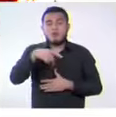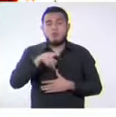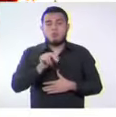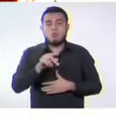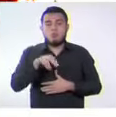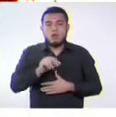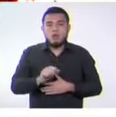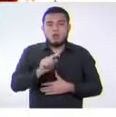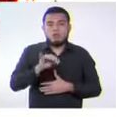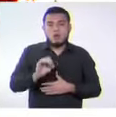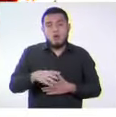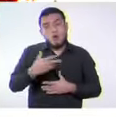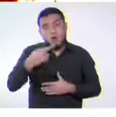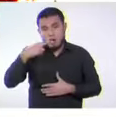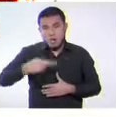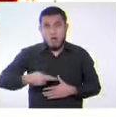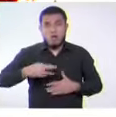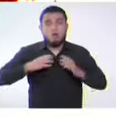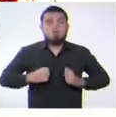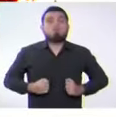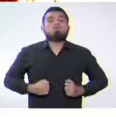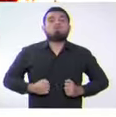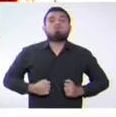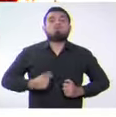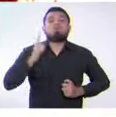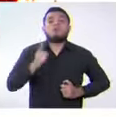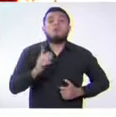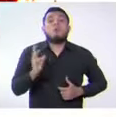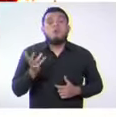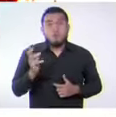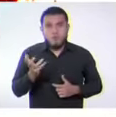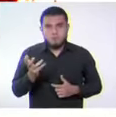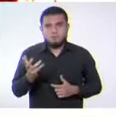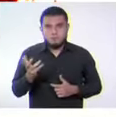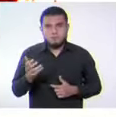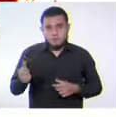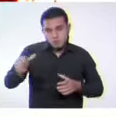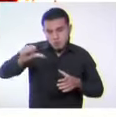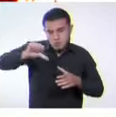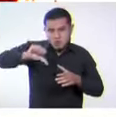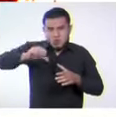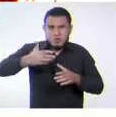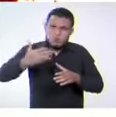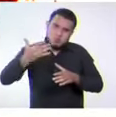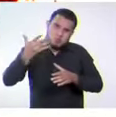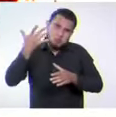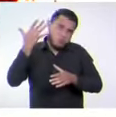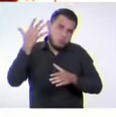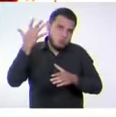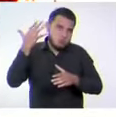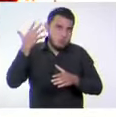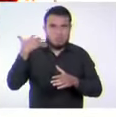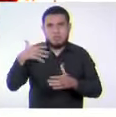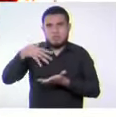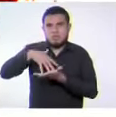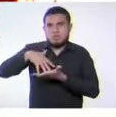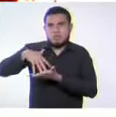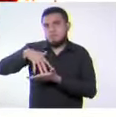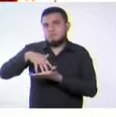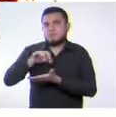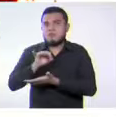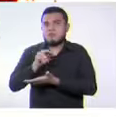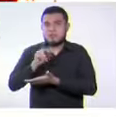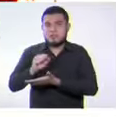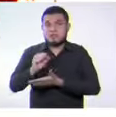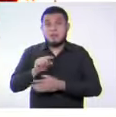como púrpura real o imperial, es un colorante que fue utilizada por los antiguos fenicios hacia el año 1600